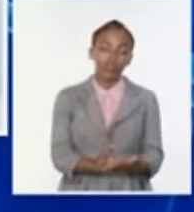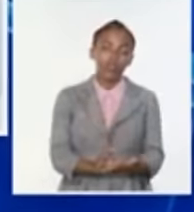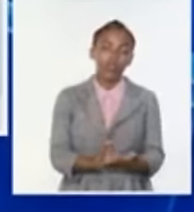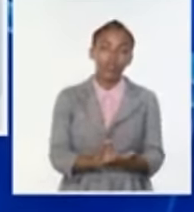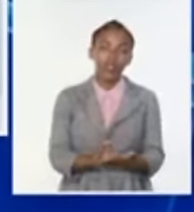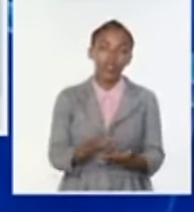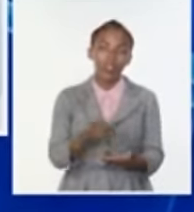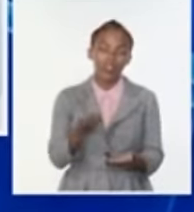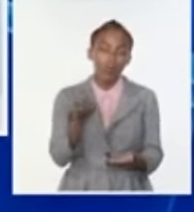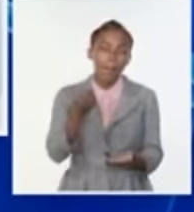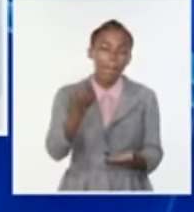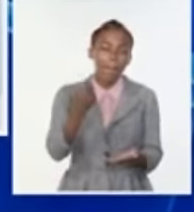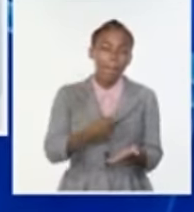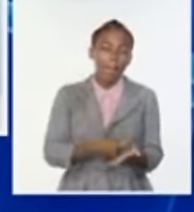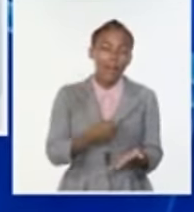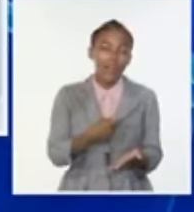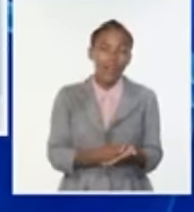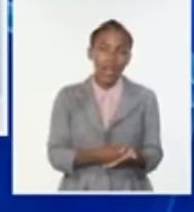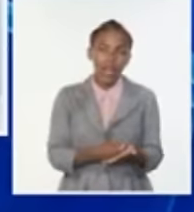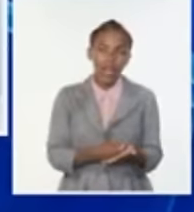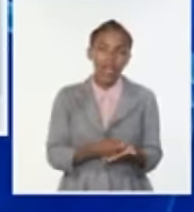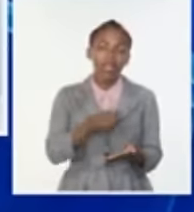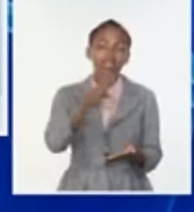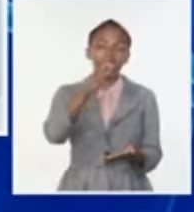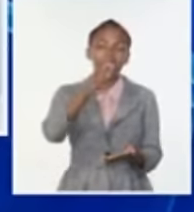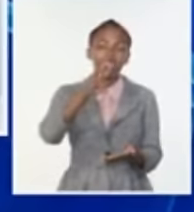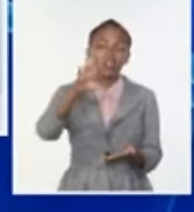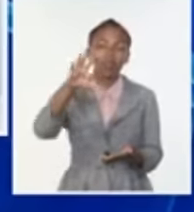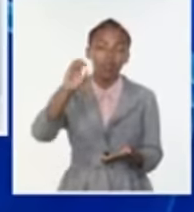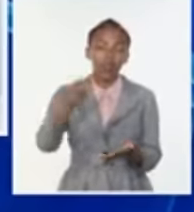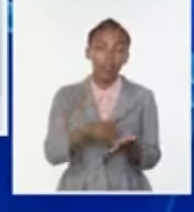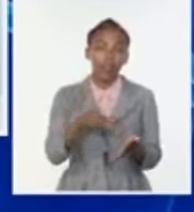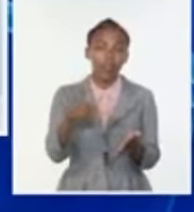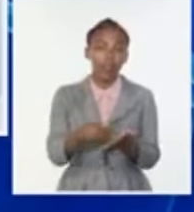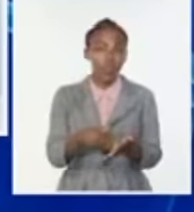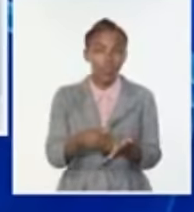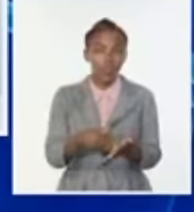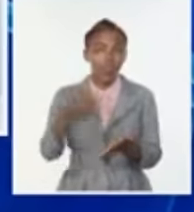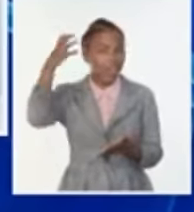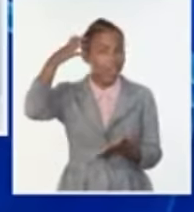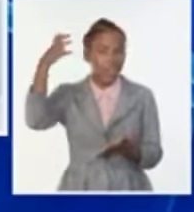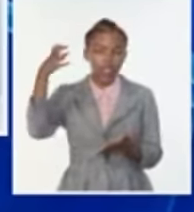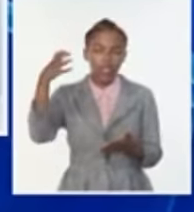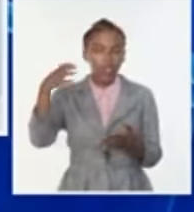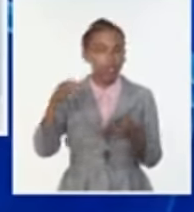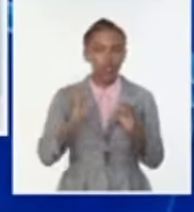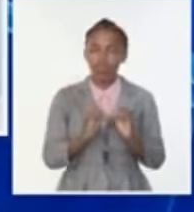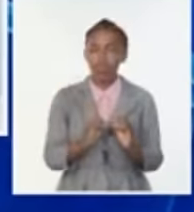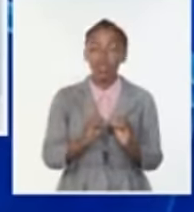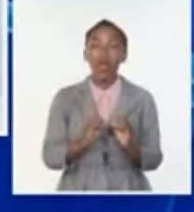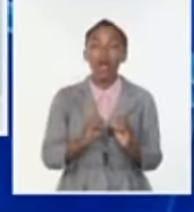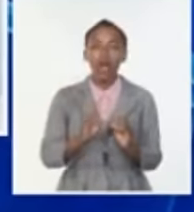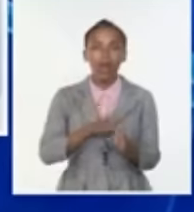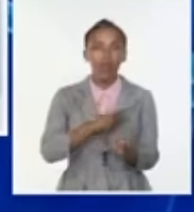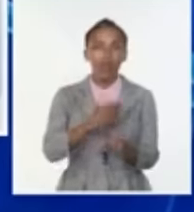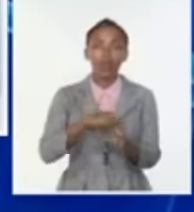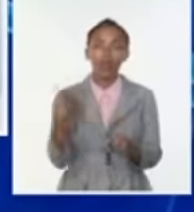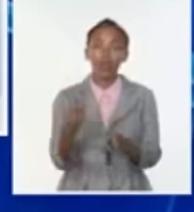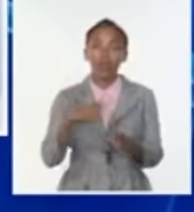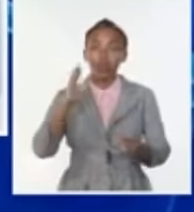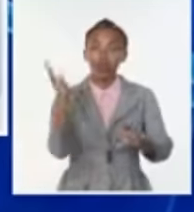de 340 millones al presupuesto del Estado, por lo que se han impuesto sanciones ascendentes a unos